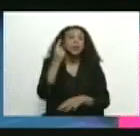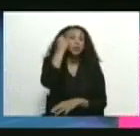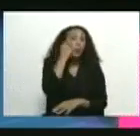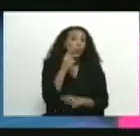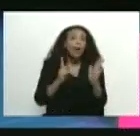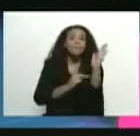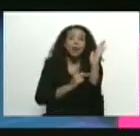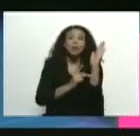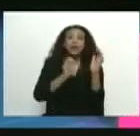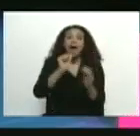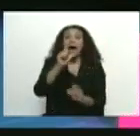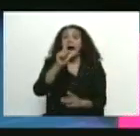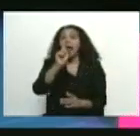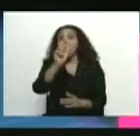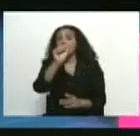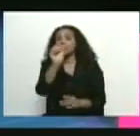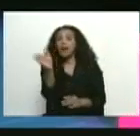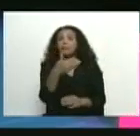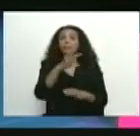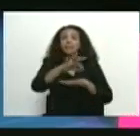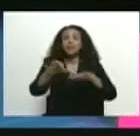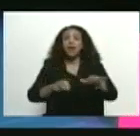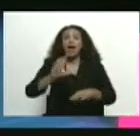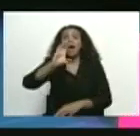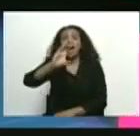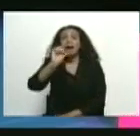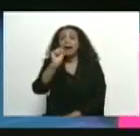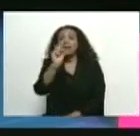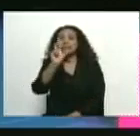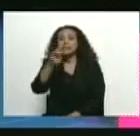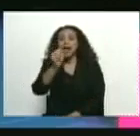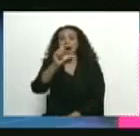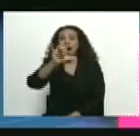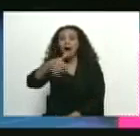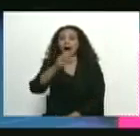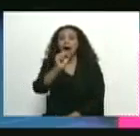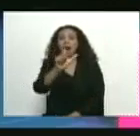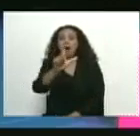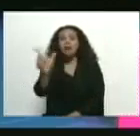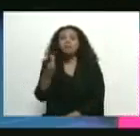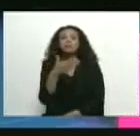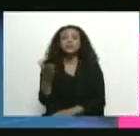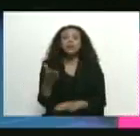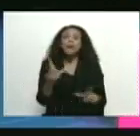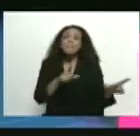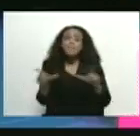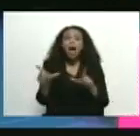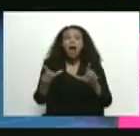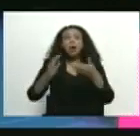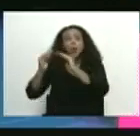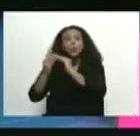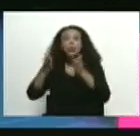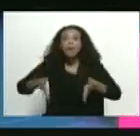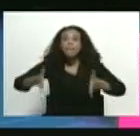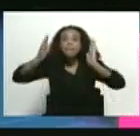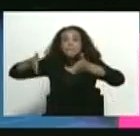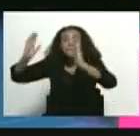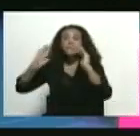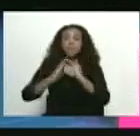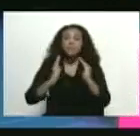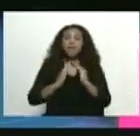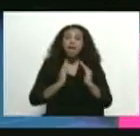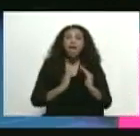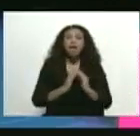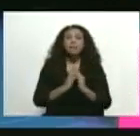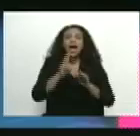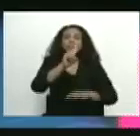parroquia Altagracia, sector Cascajal. Y estos trabajos, además, en este conjunto residencial, pueden beneficiar